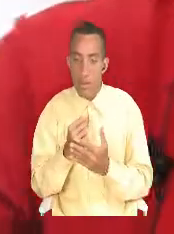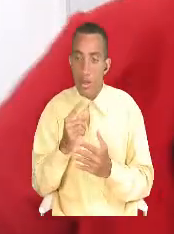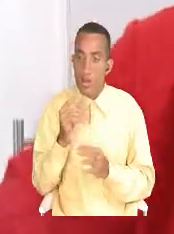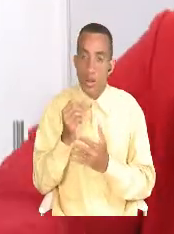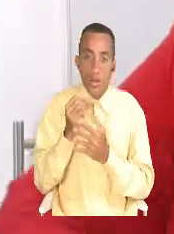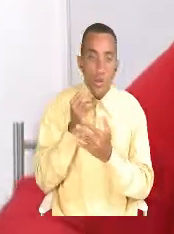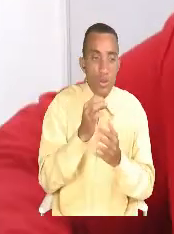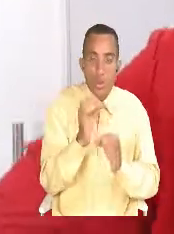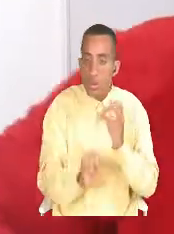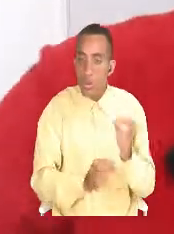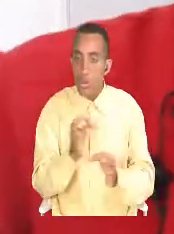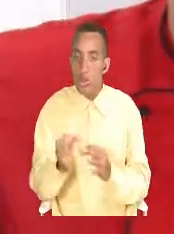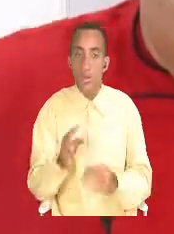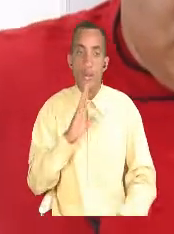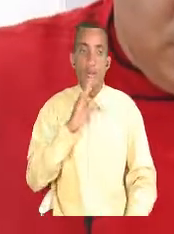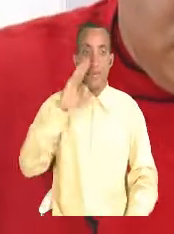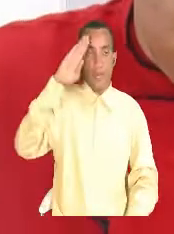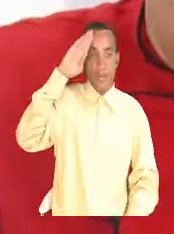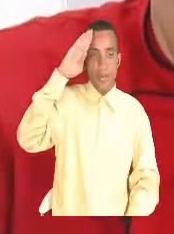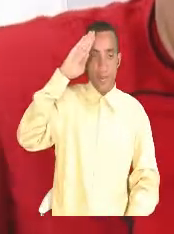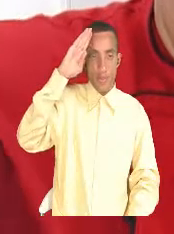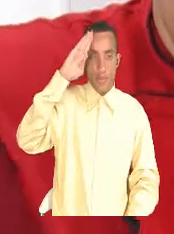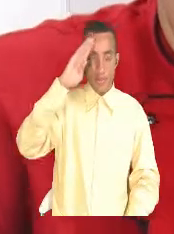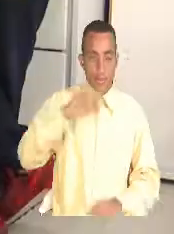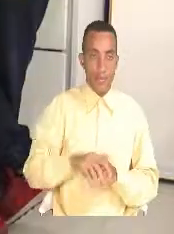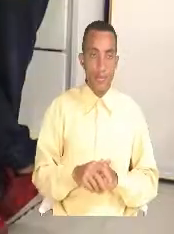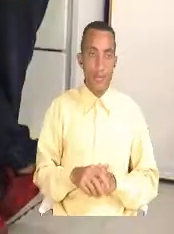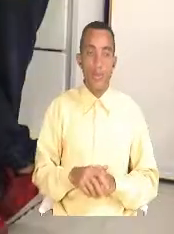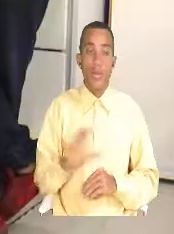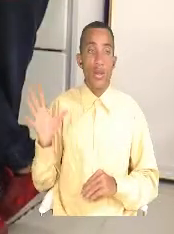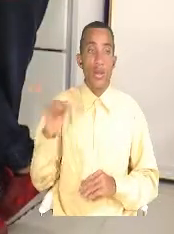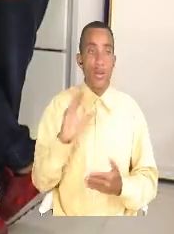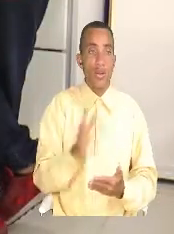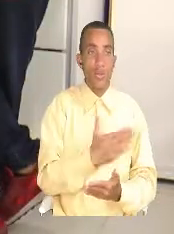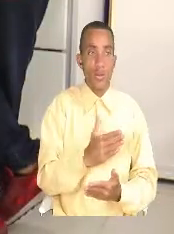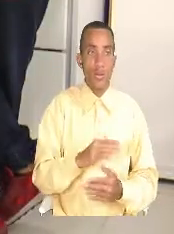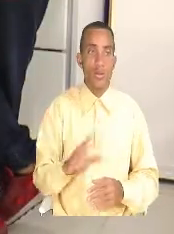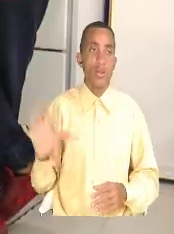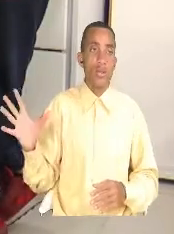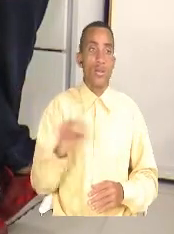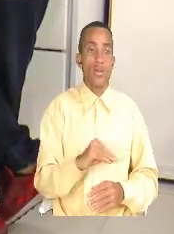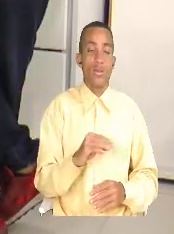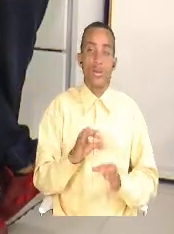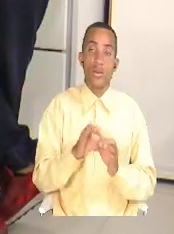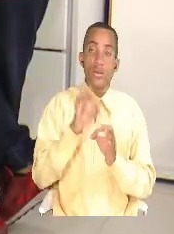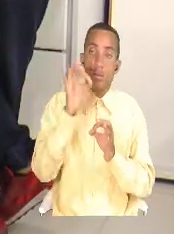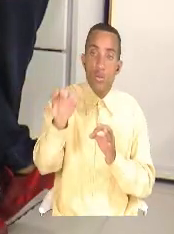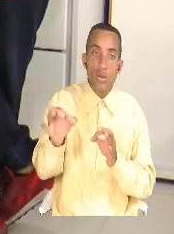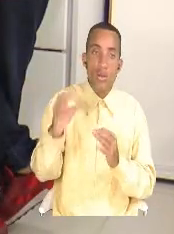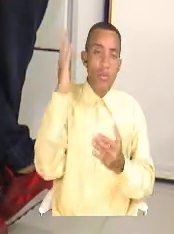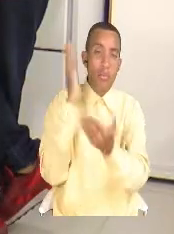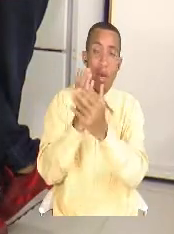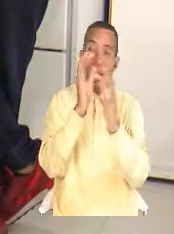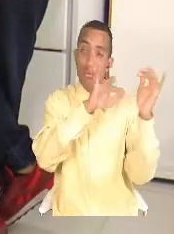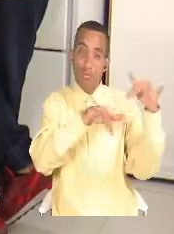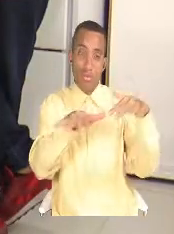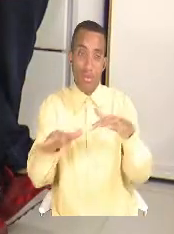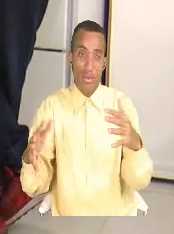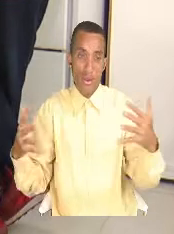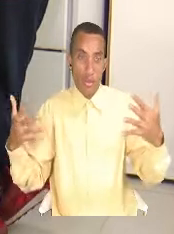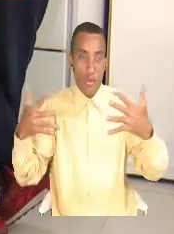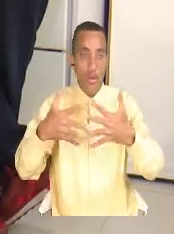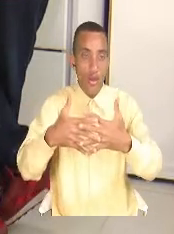que, que por allá esos músicos cogieron eso. No, eso es para la gente de Mocoa y espero